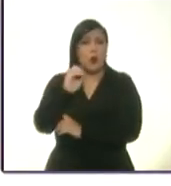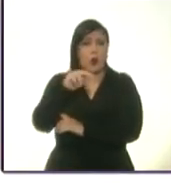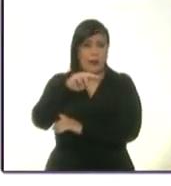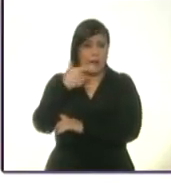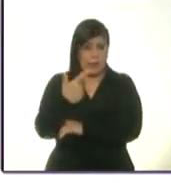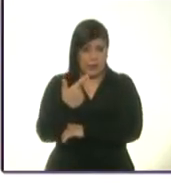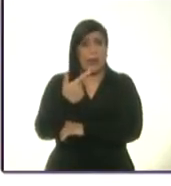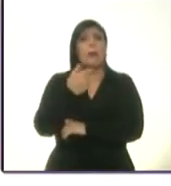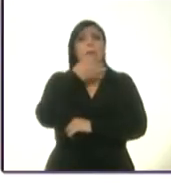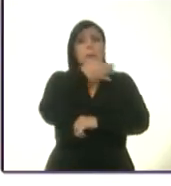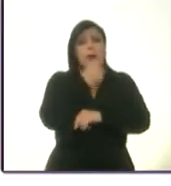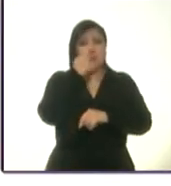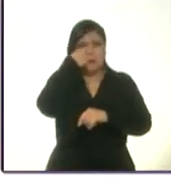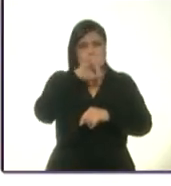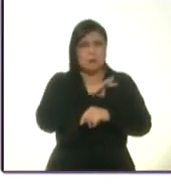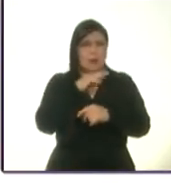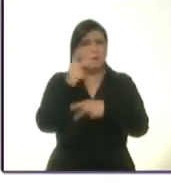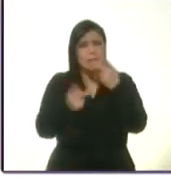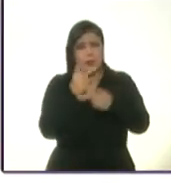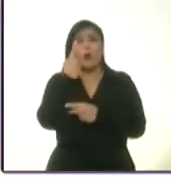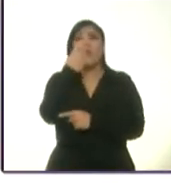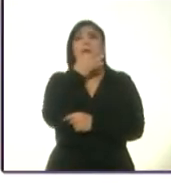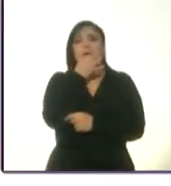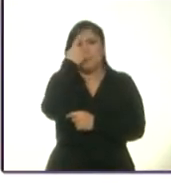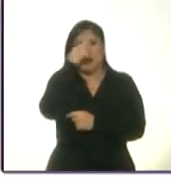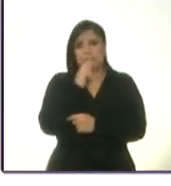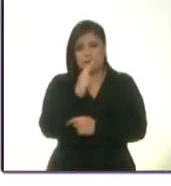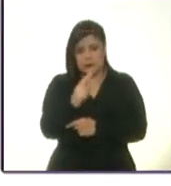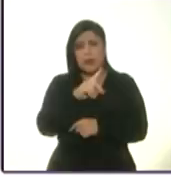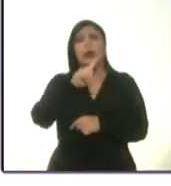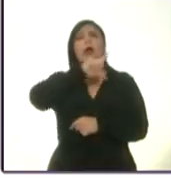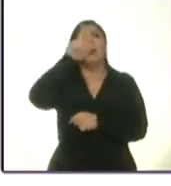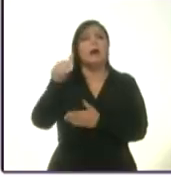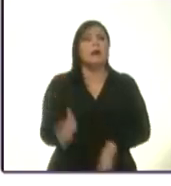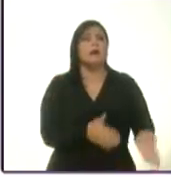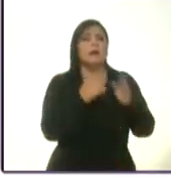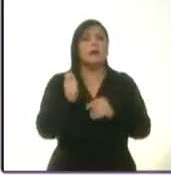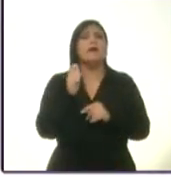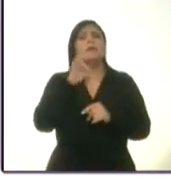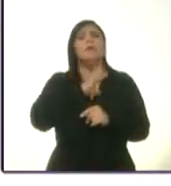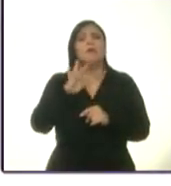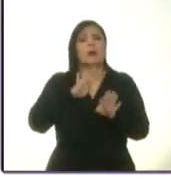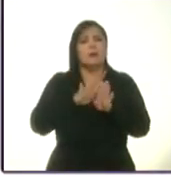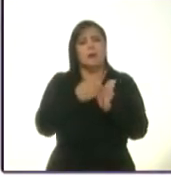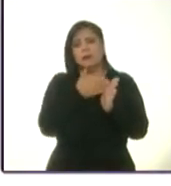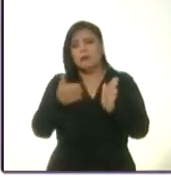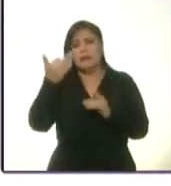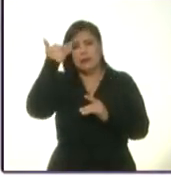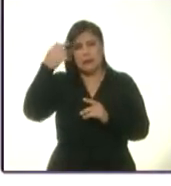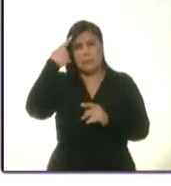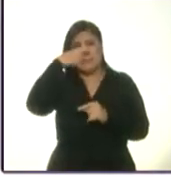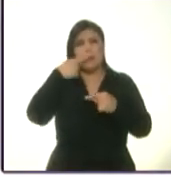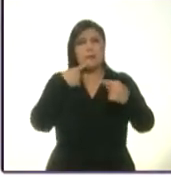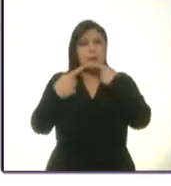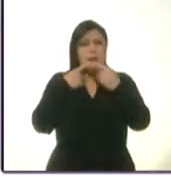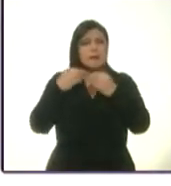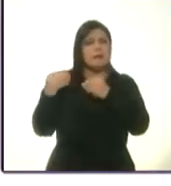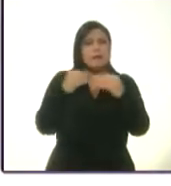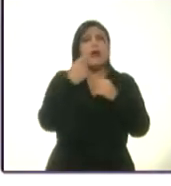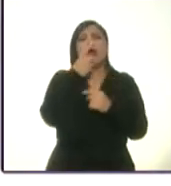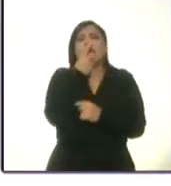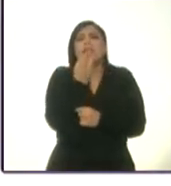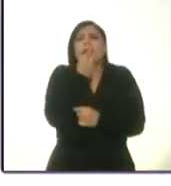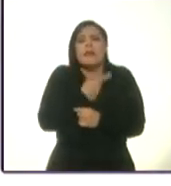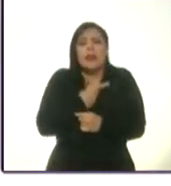tendrán un minuto para responderla posteriormente se abrirá un espacio de discusión llamado díganos como